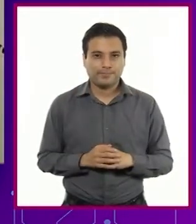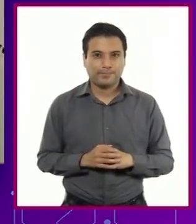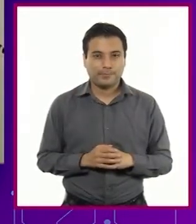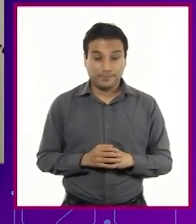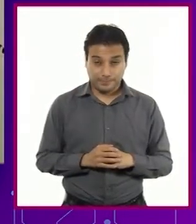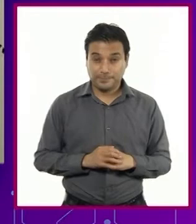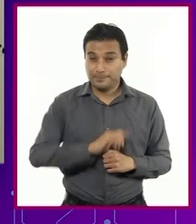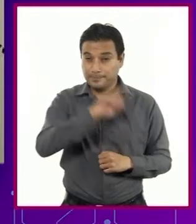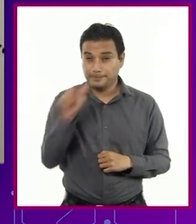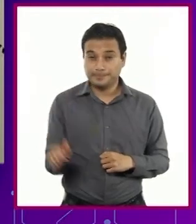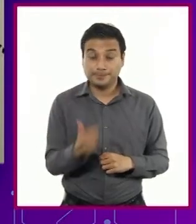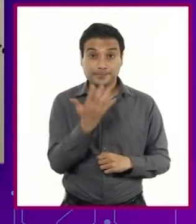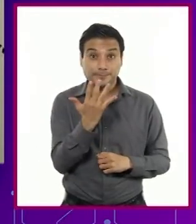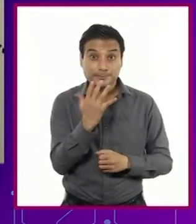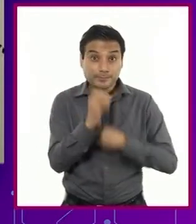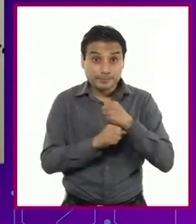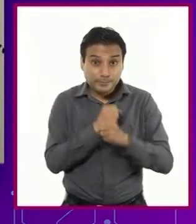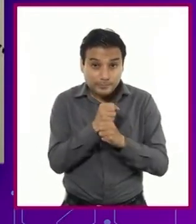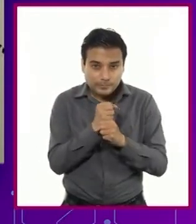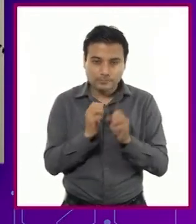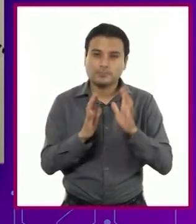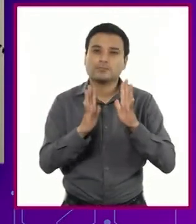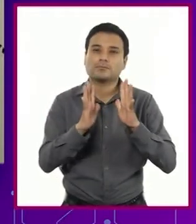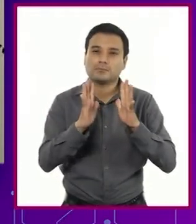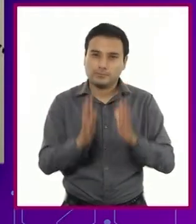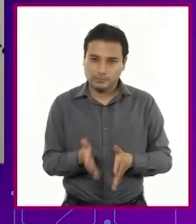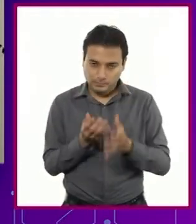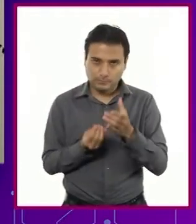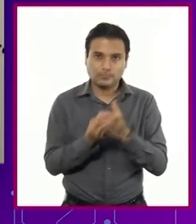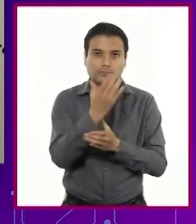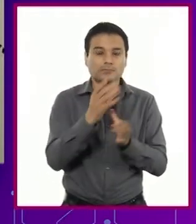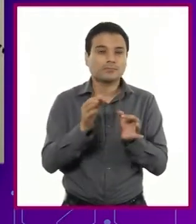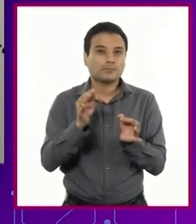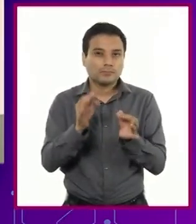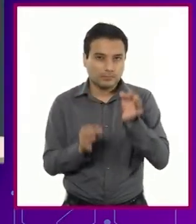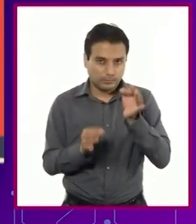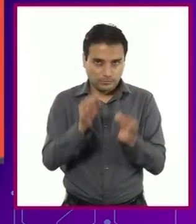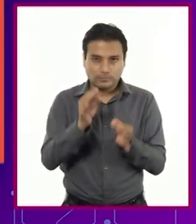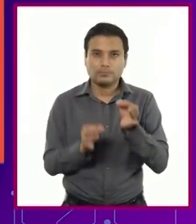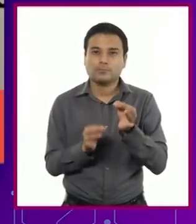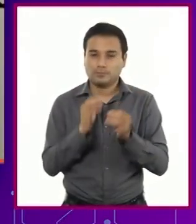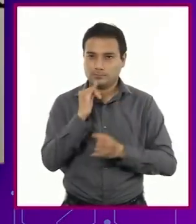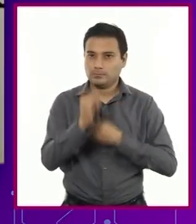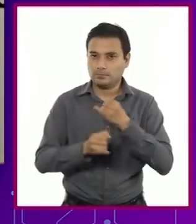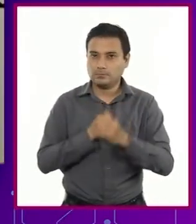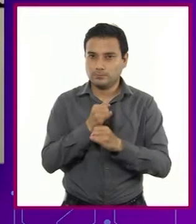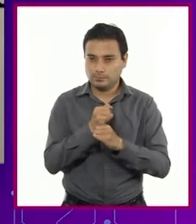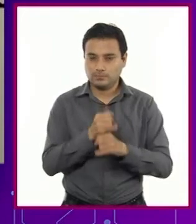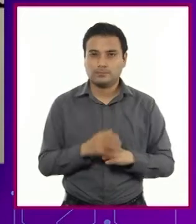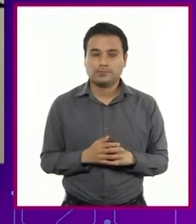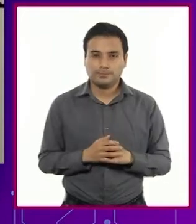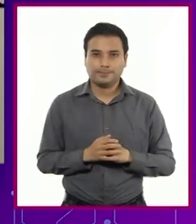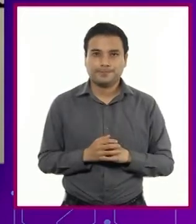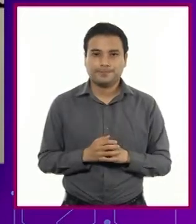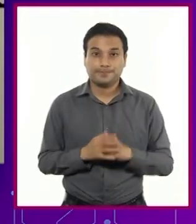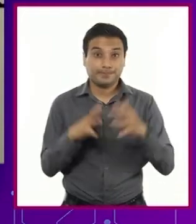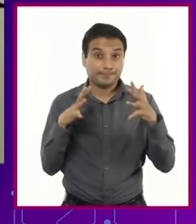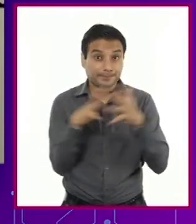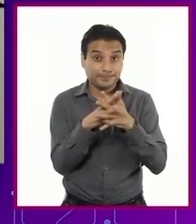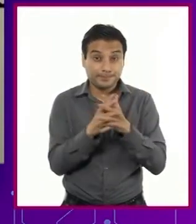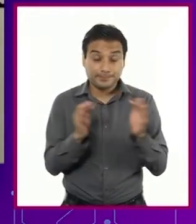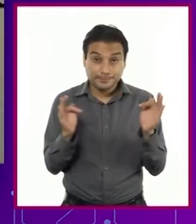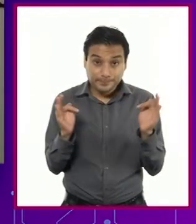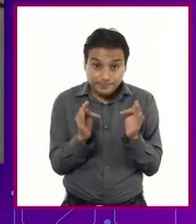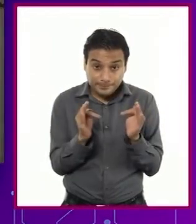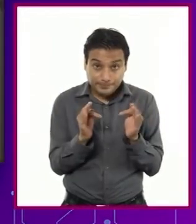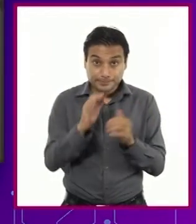casi 50 años para que se estableciera un nuevo tribunal internacional. Al final de la Guerra Fría,